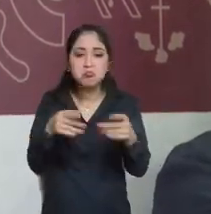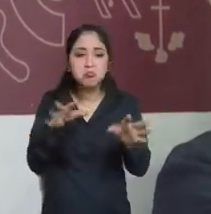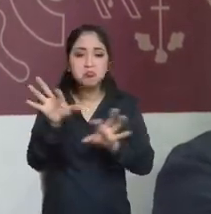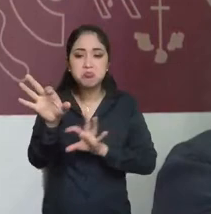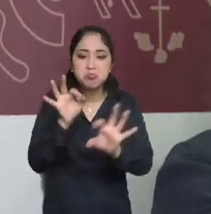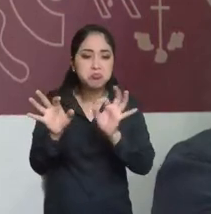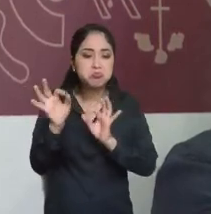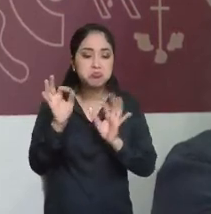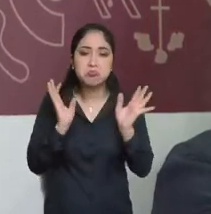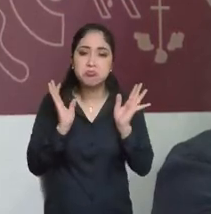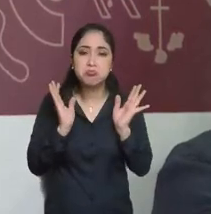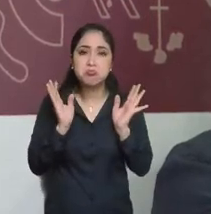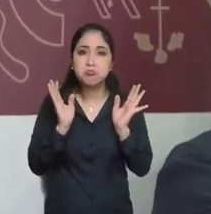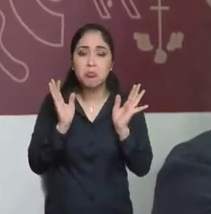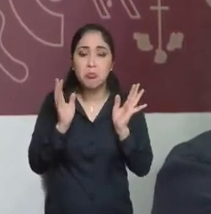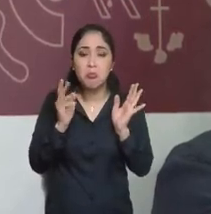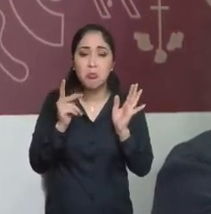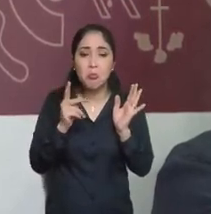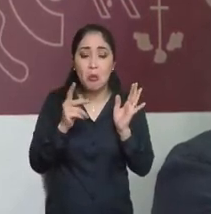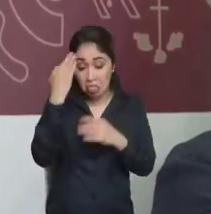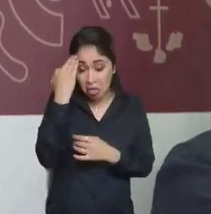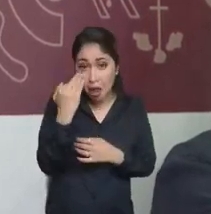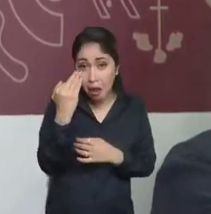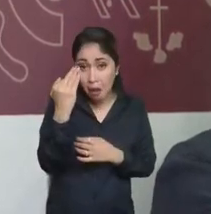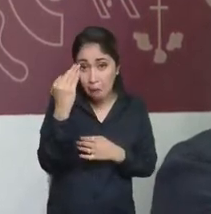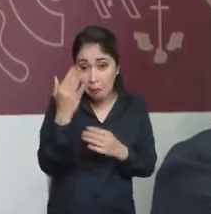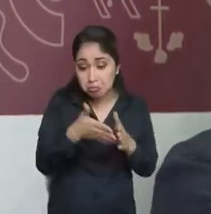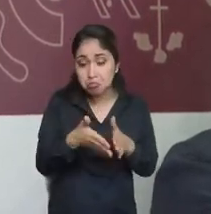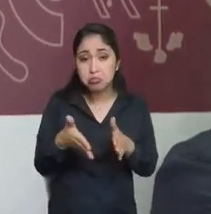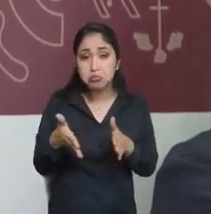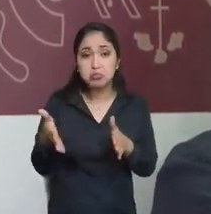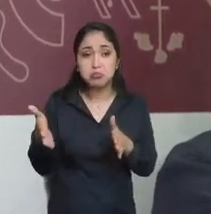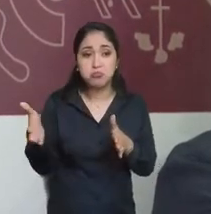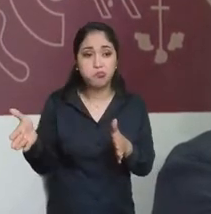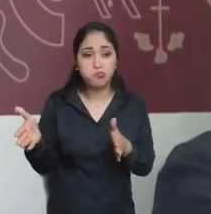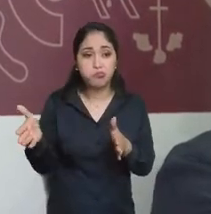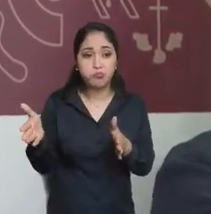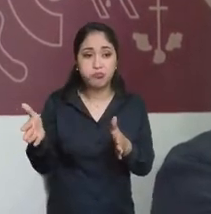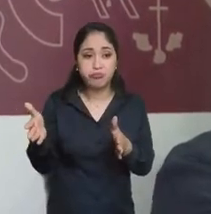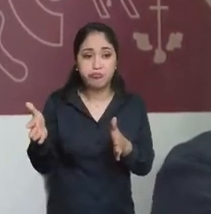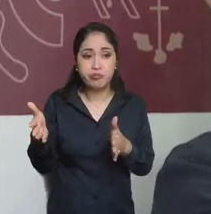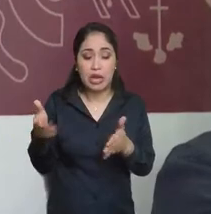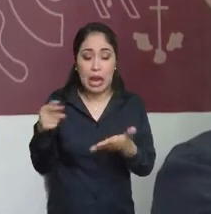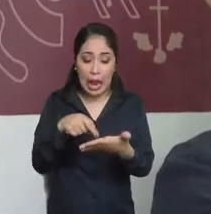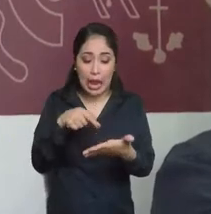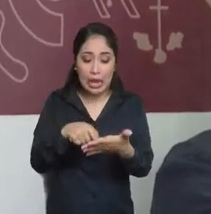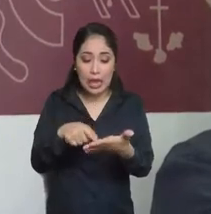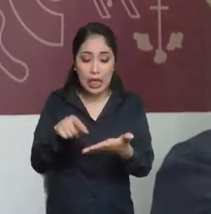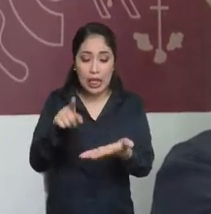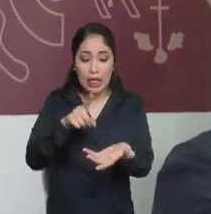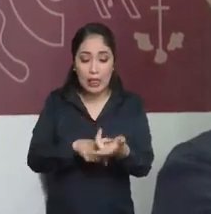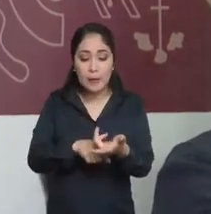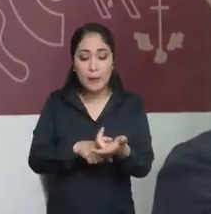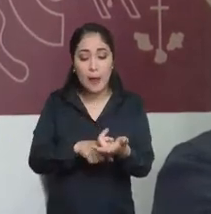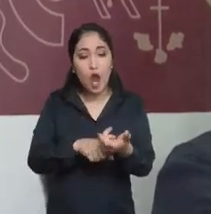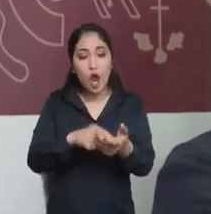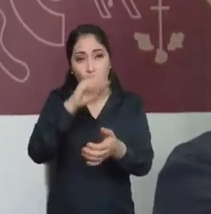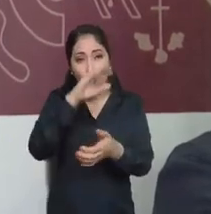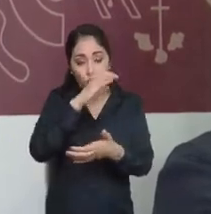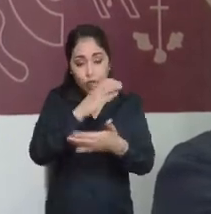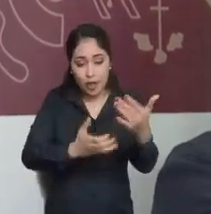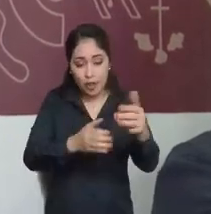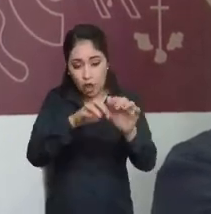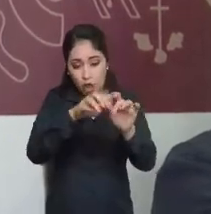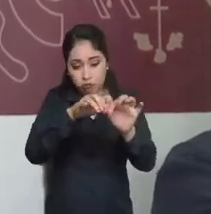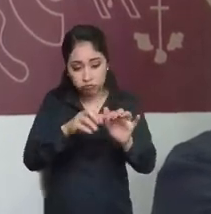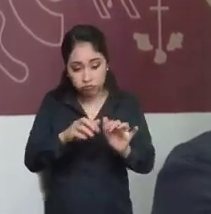están contempladas en los términos que especifica la propia licitación, que luego esa se convierte